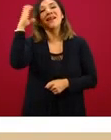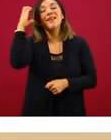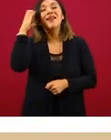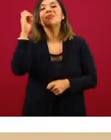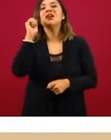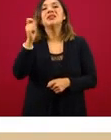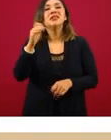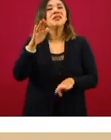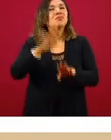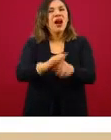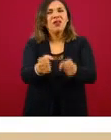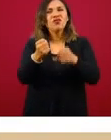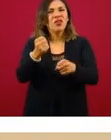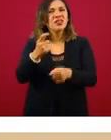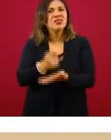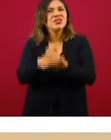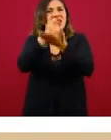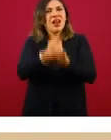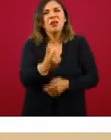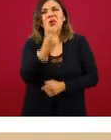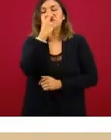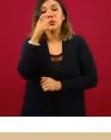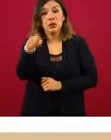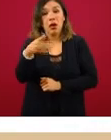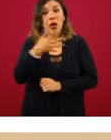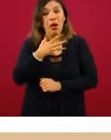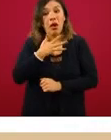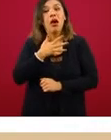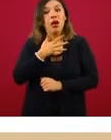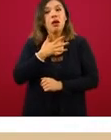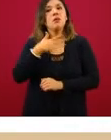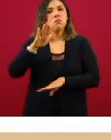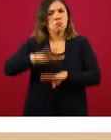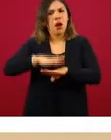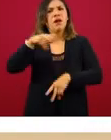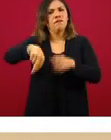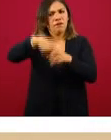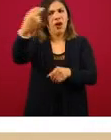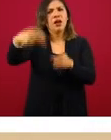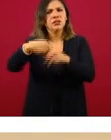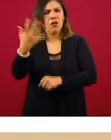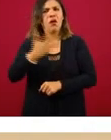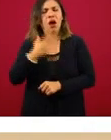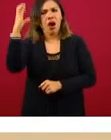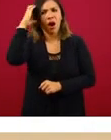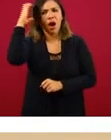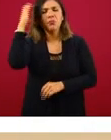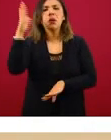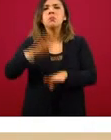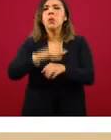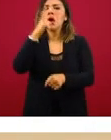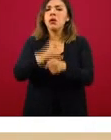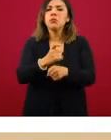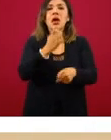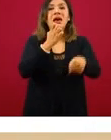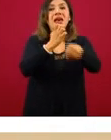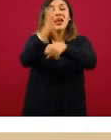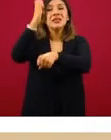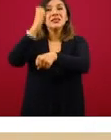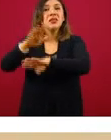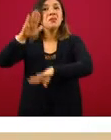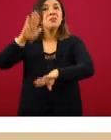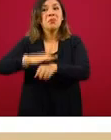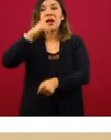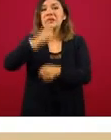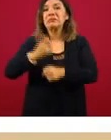terapia intensiva. Y aquí sí podemos ver que hay una disponibilidad un poco mayor, inclusive en las entidades federativas que han presentado una mayor